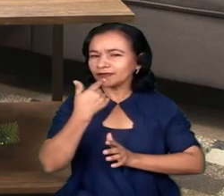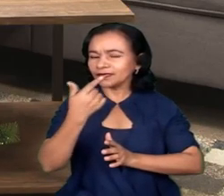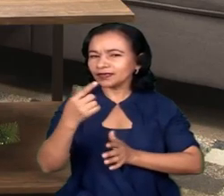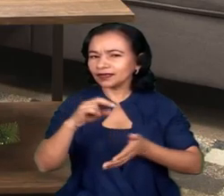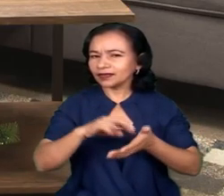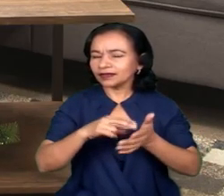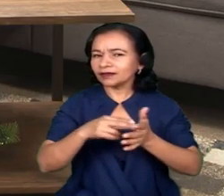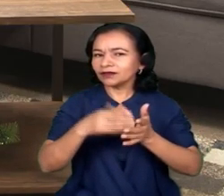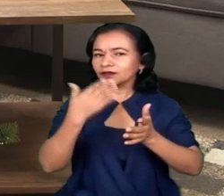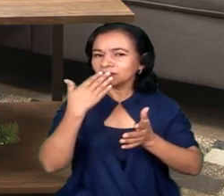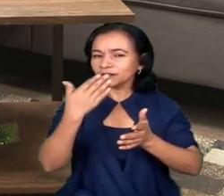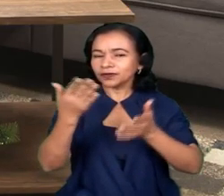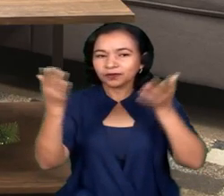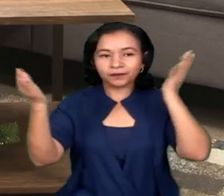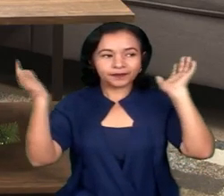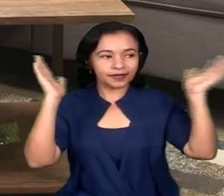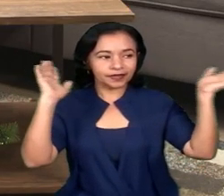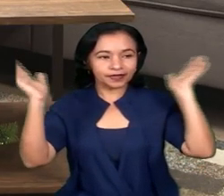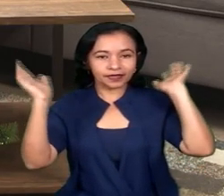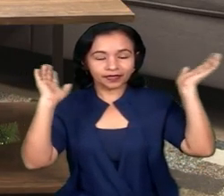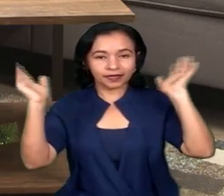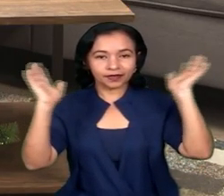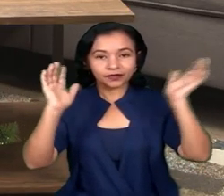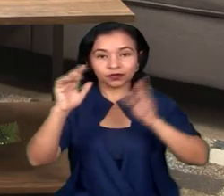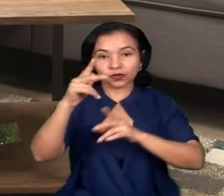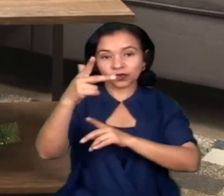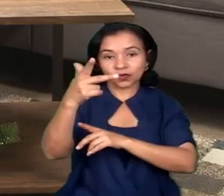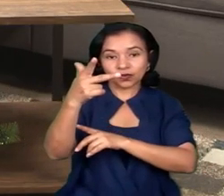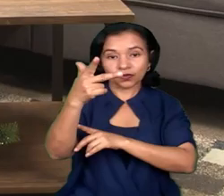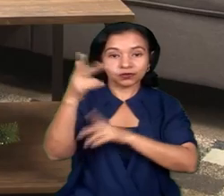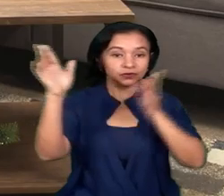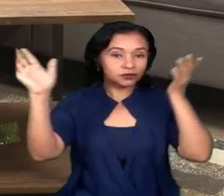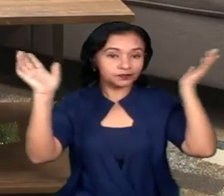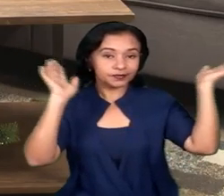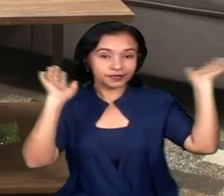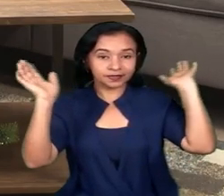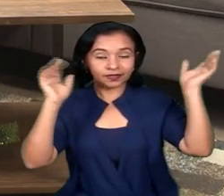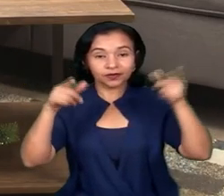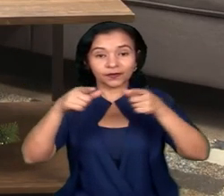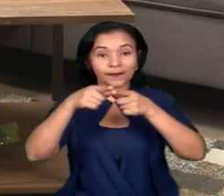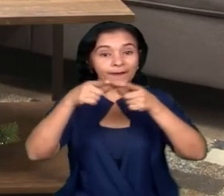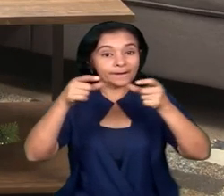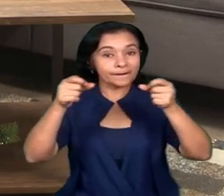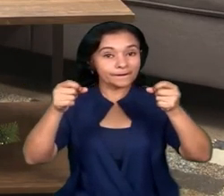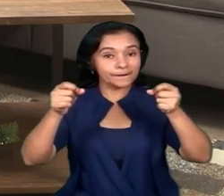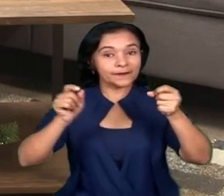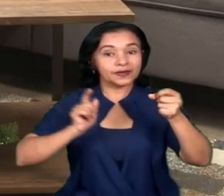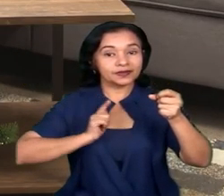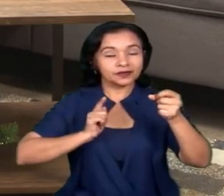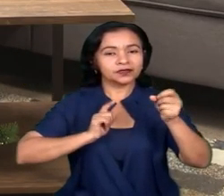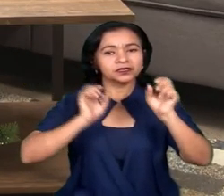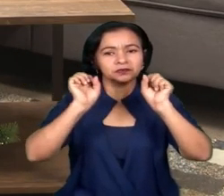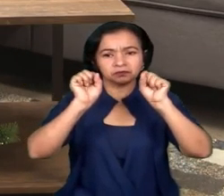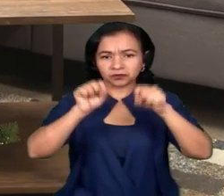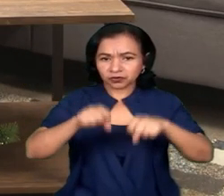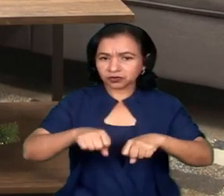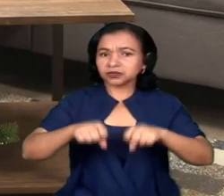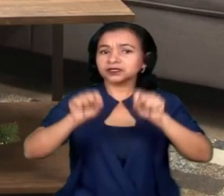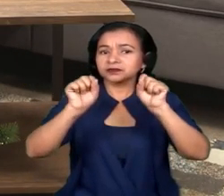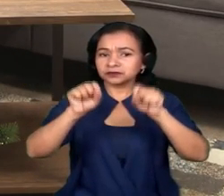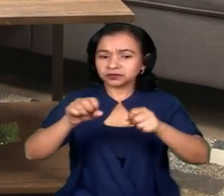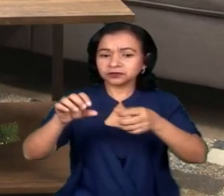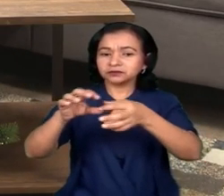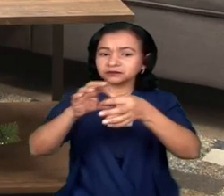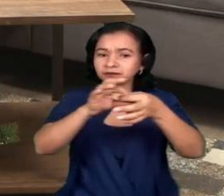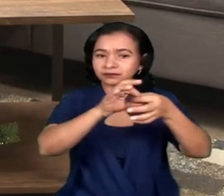lo grande de los mercados y el mercado oriental y los 8 mercados de Managua, que nosotros tenemos esa capacidad de poder